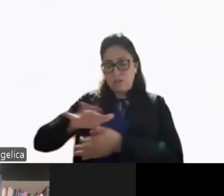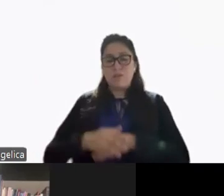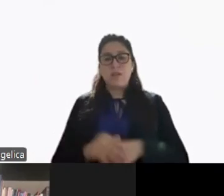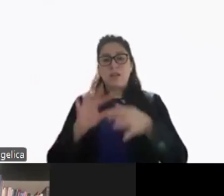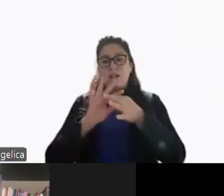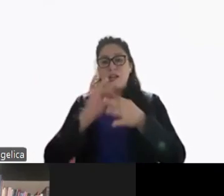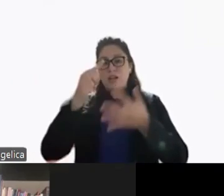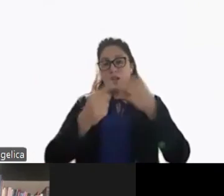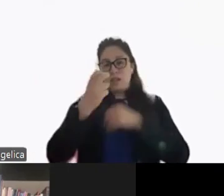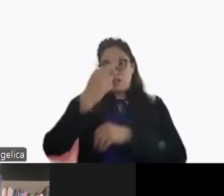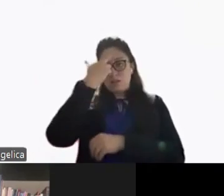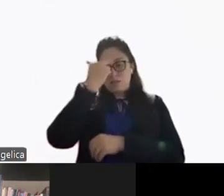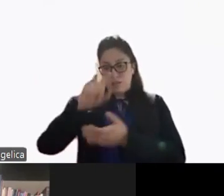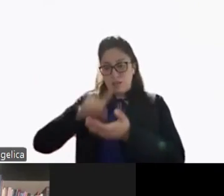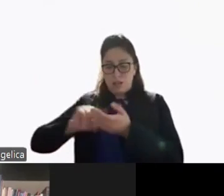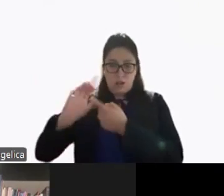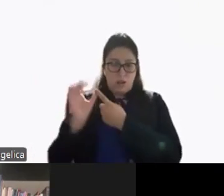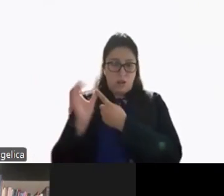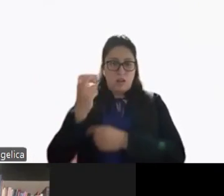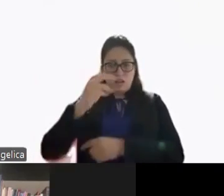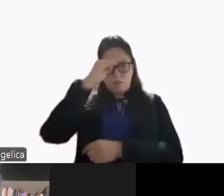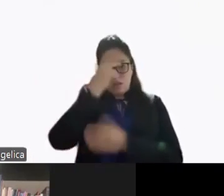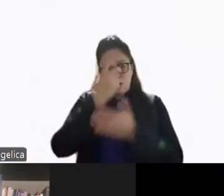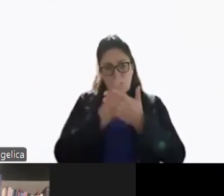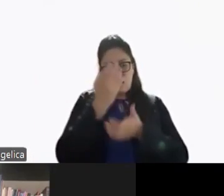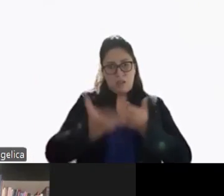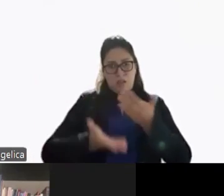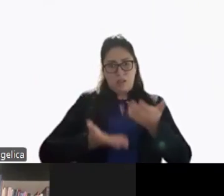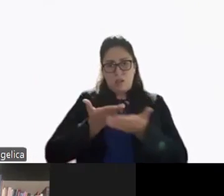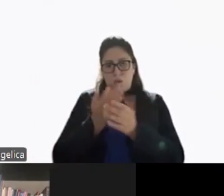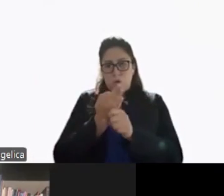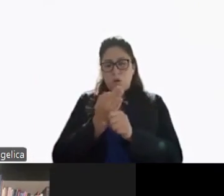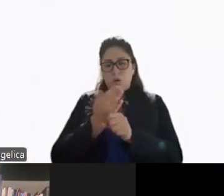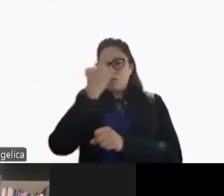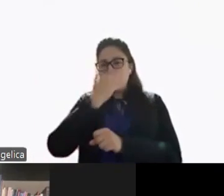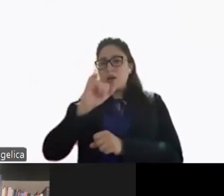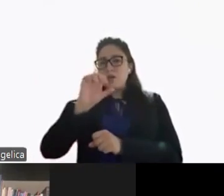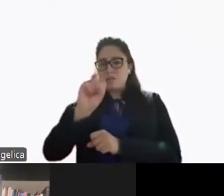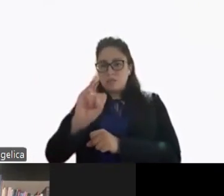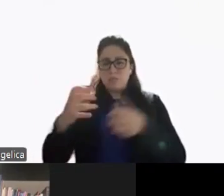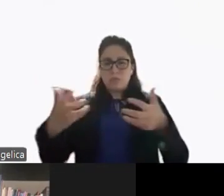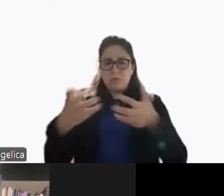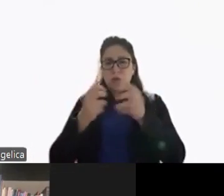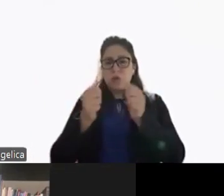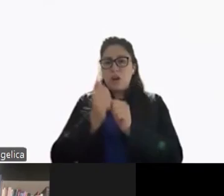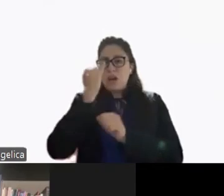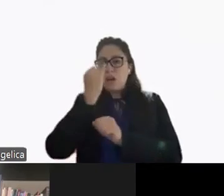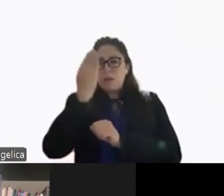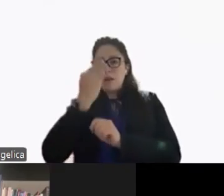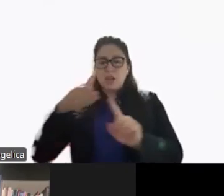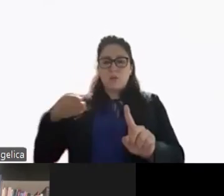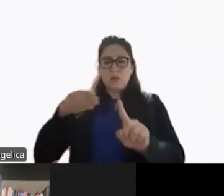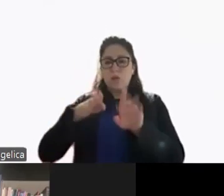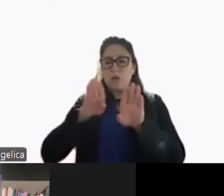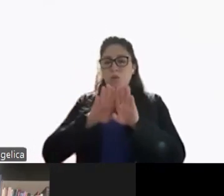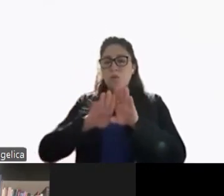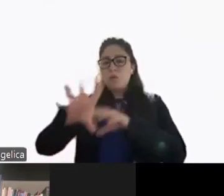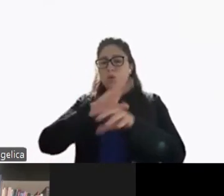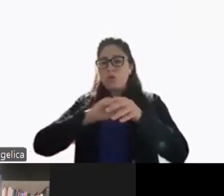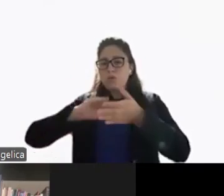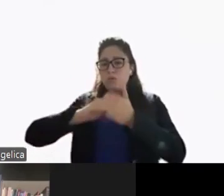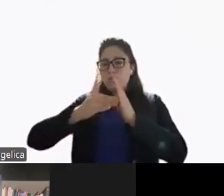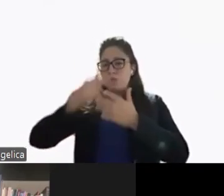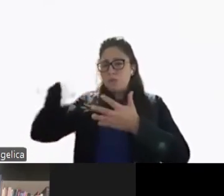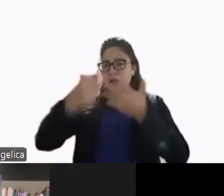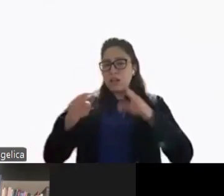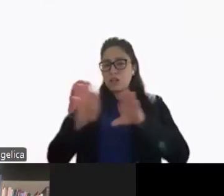dictaminadora considera que la iniciativa ciudadana que se dictamina resulta congruente con la imagen objetivo y las estrategias de desarrollo urbano